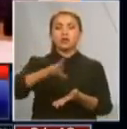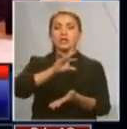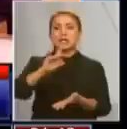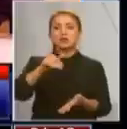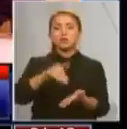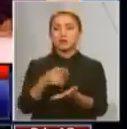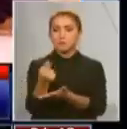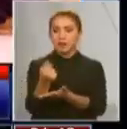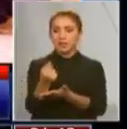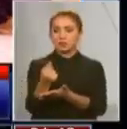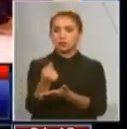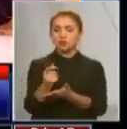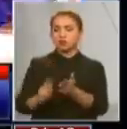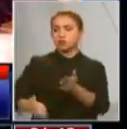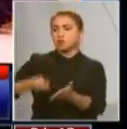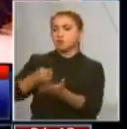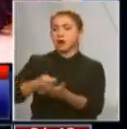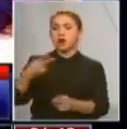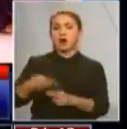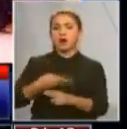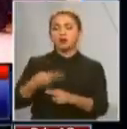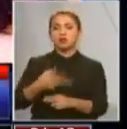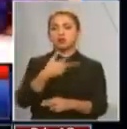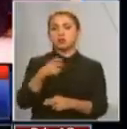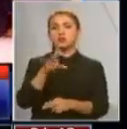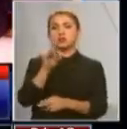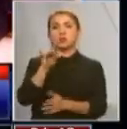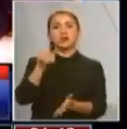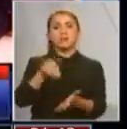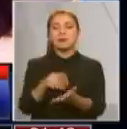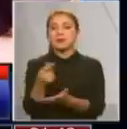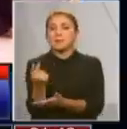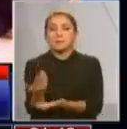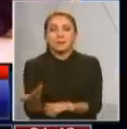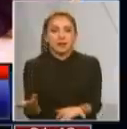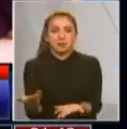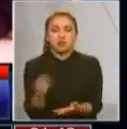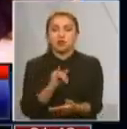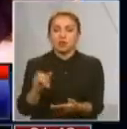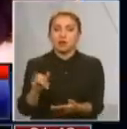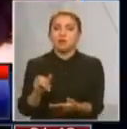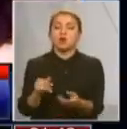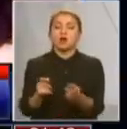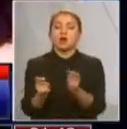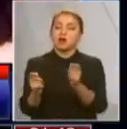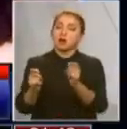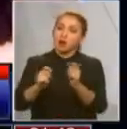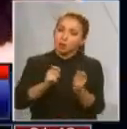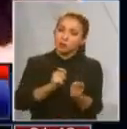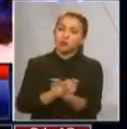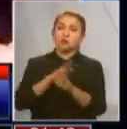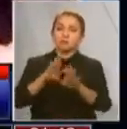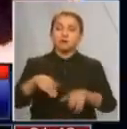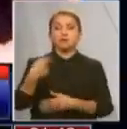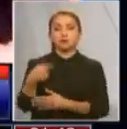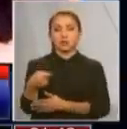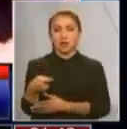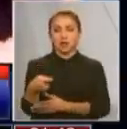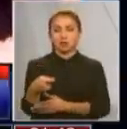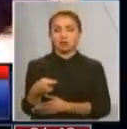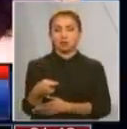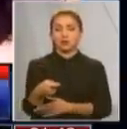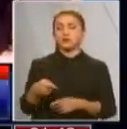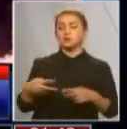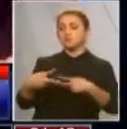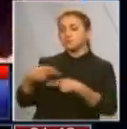4.500.000 pesos. Y yo pagué en arriendo 850.000 pesos, que luego se fueron reajustando por parte del propio Senado. ¿Senador?